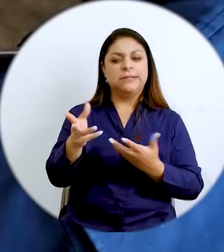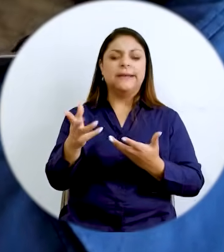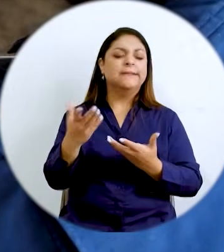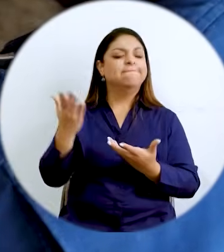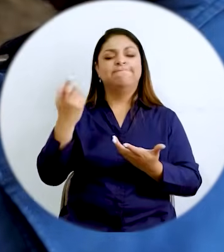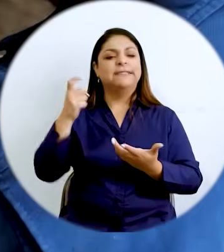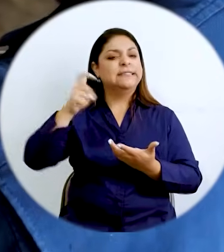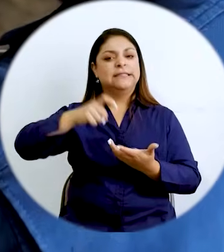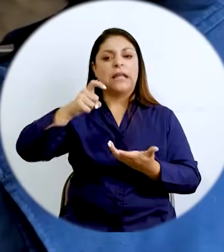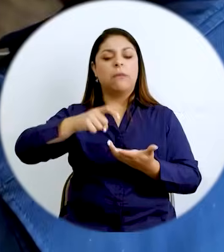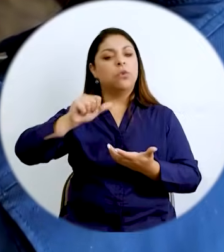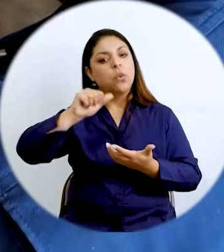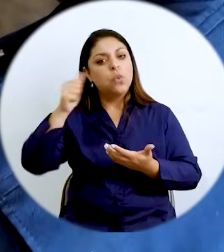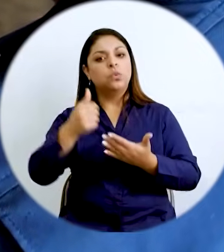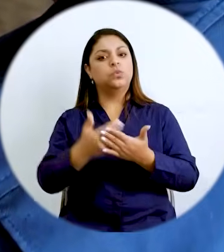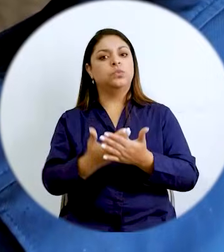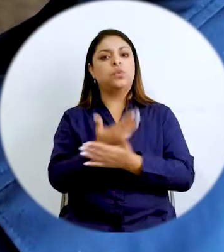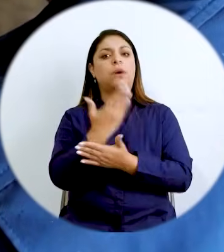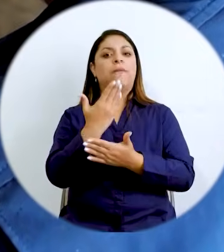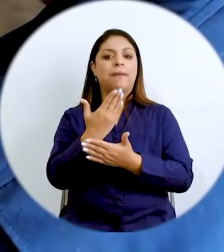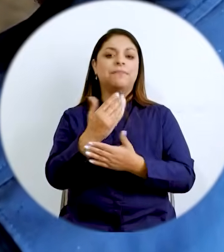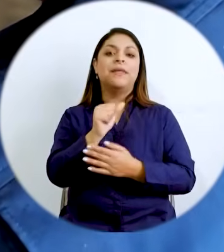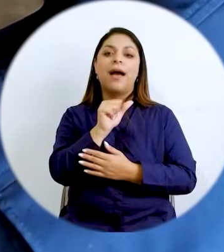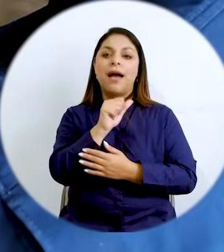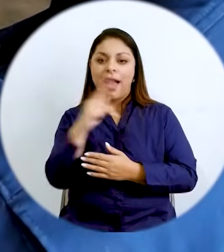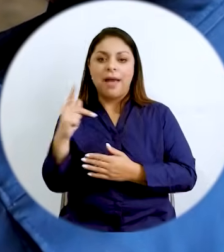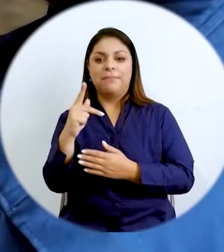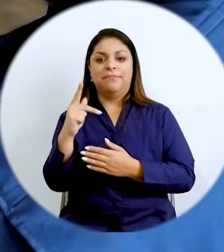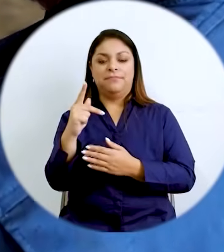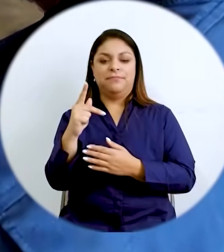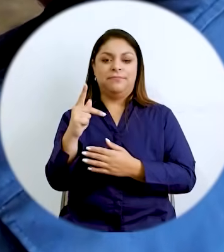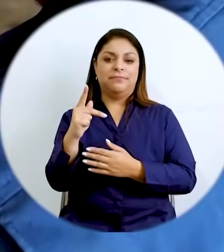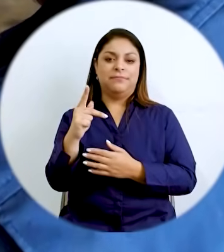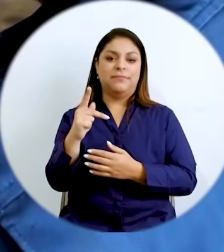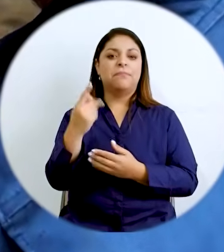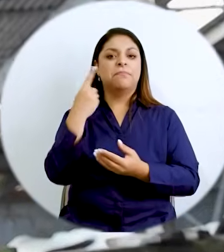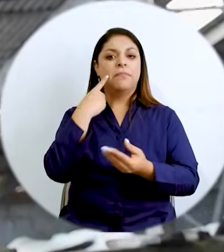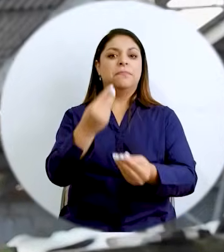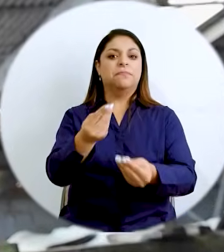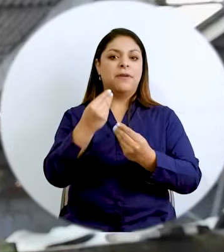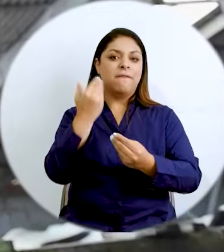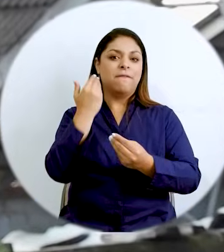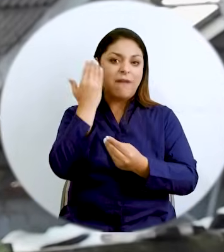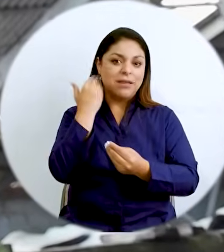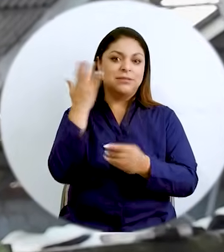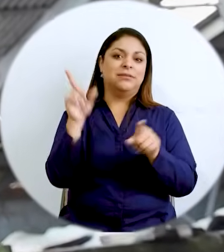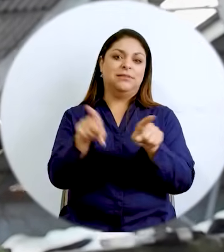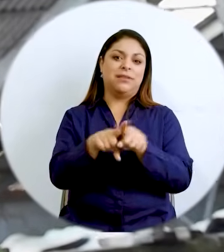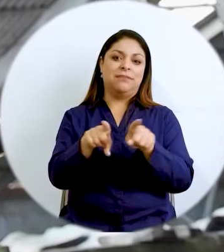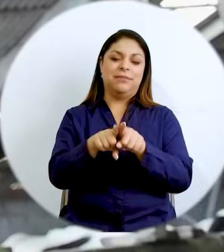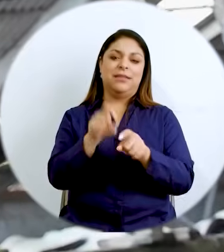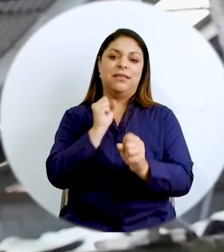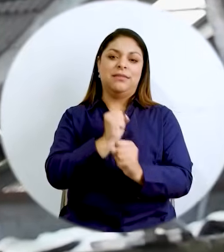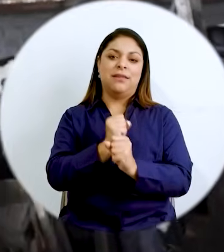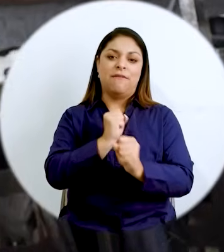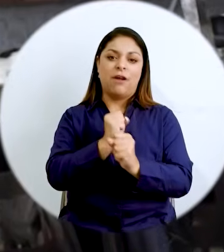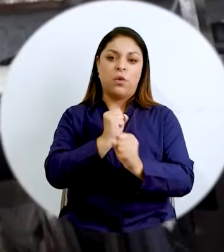esa necesidad ya de migrar a una aplicación que nos facilitara el trabajo